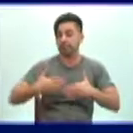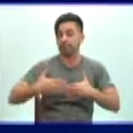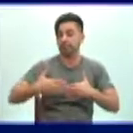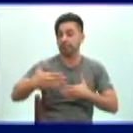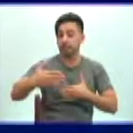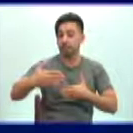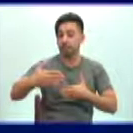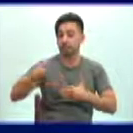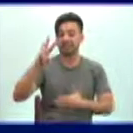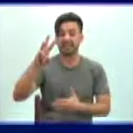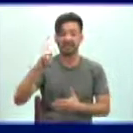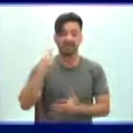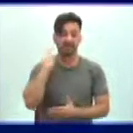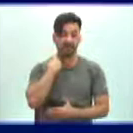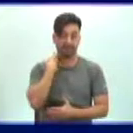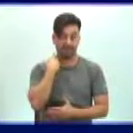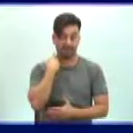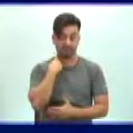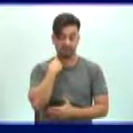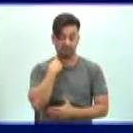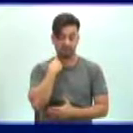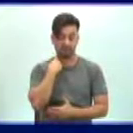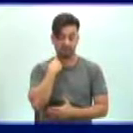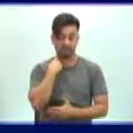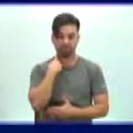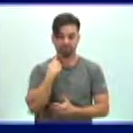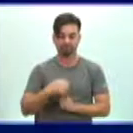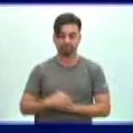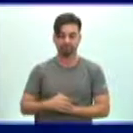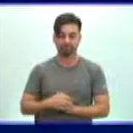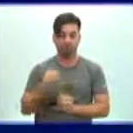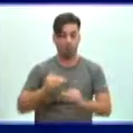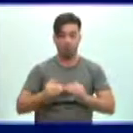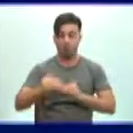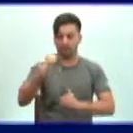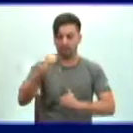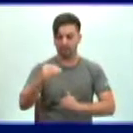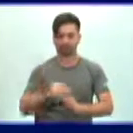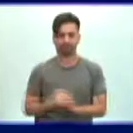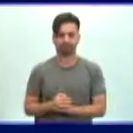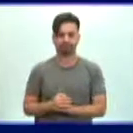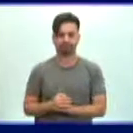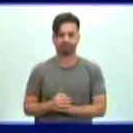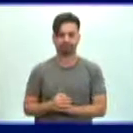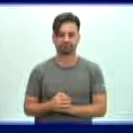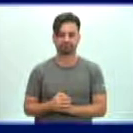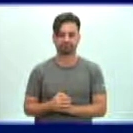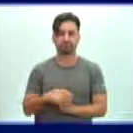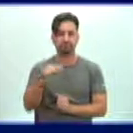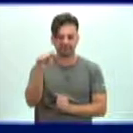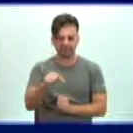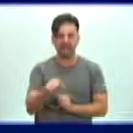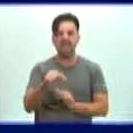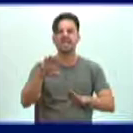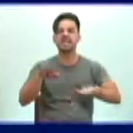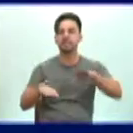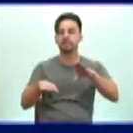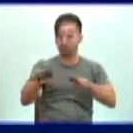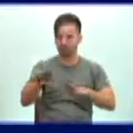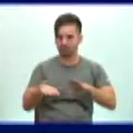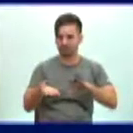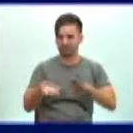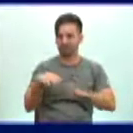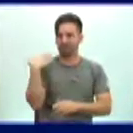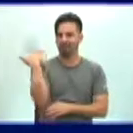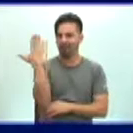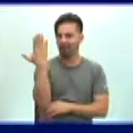de estas variables meteorológicas son las que nos dicen el clima de un lugar. Y esa es la